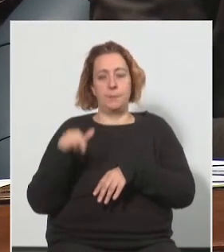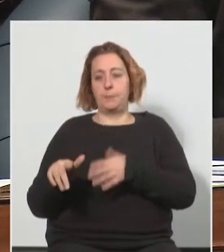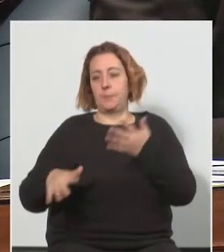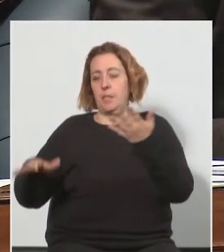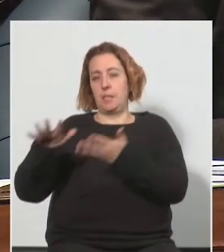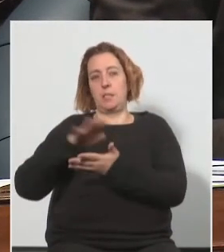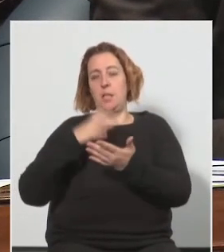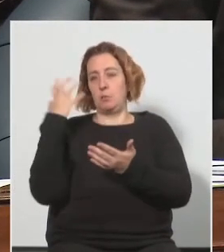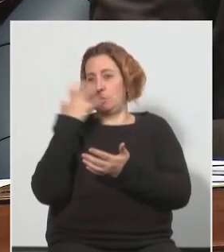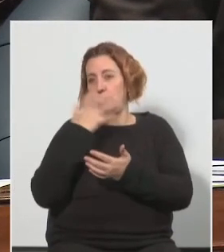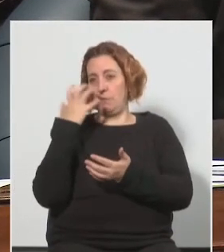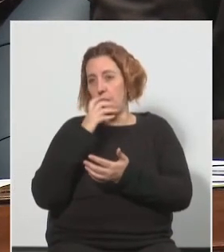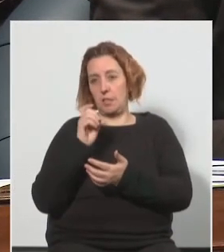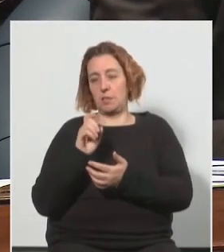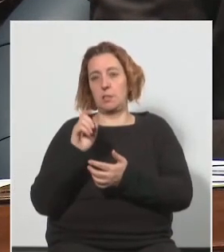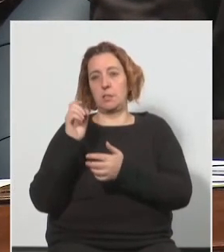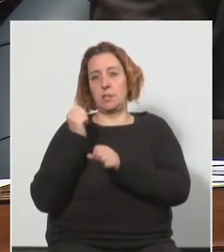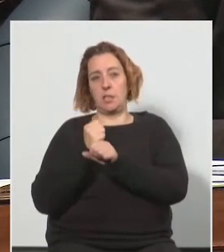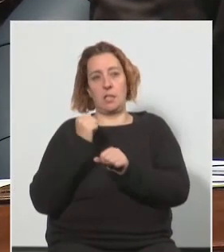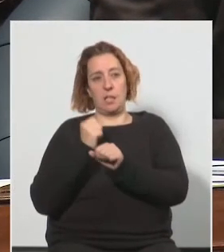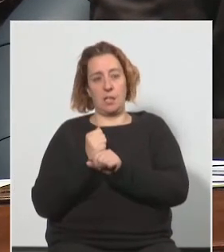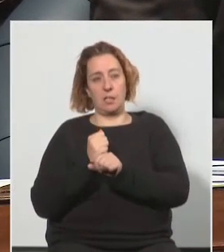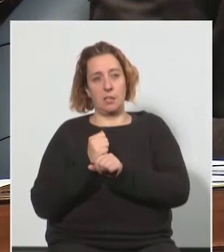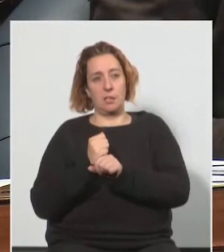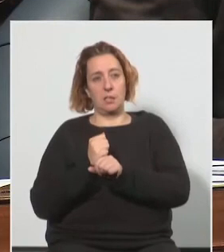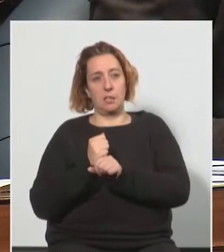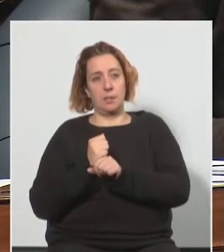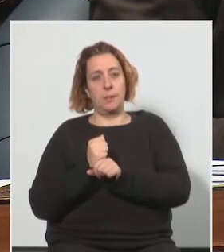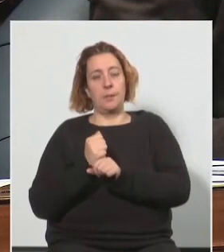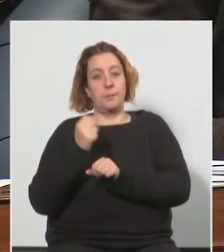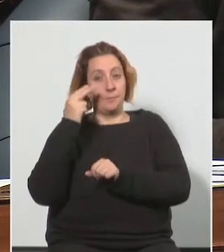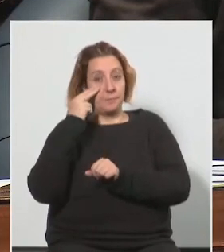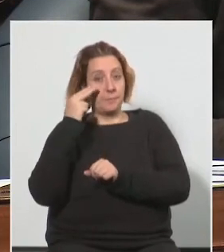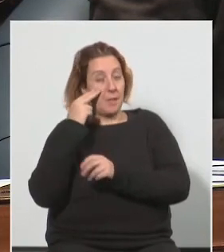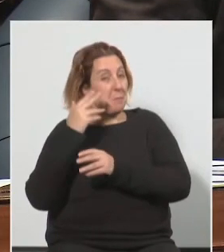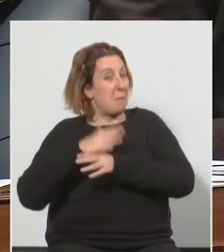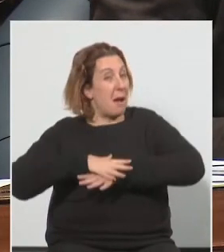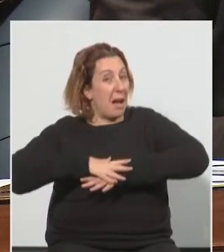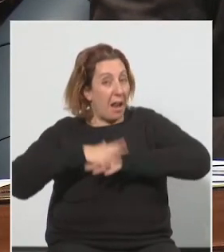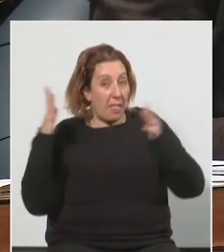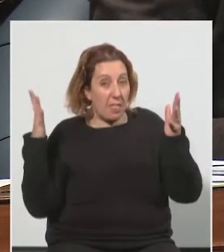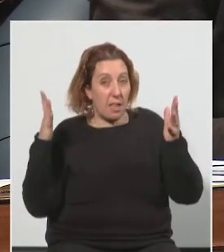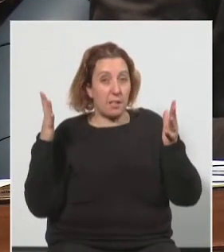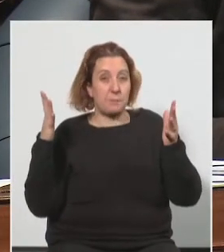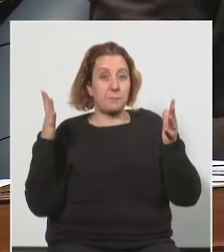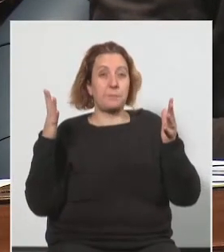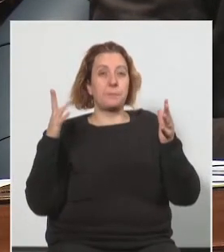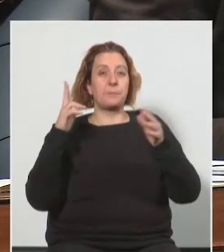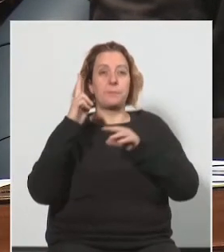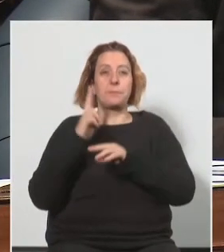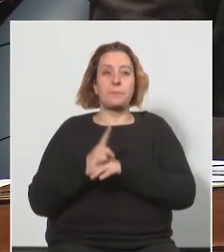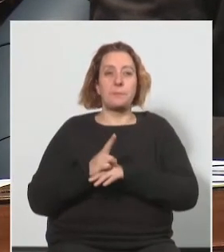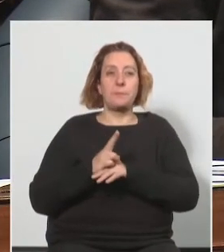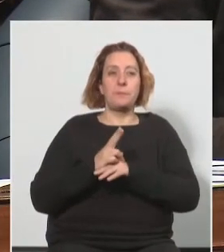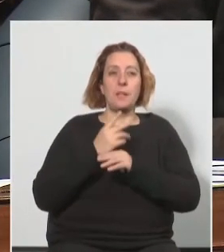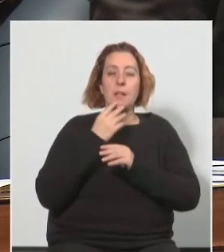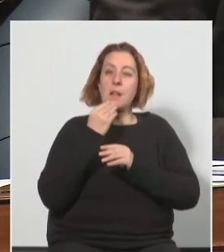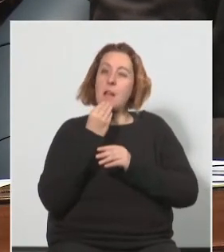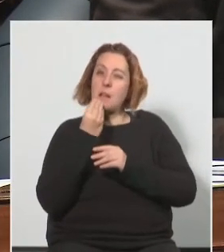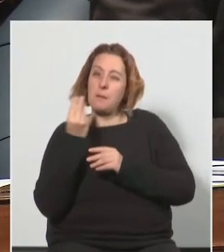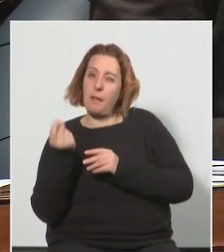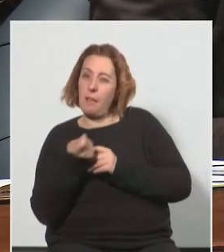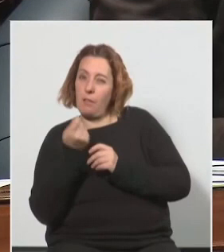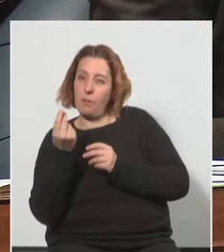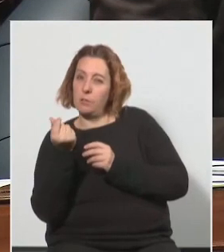esta sangrienta tarea. Pero el problema más grande es el uso y el lavado de esos